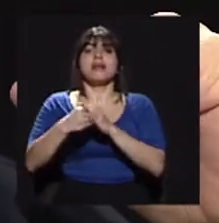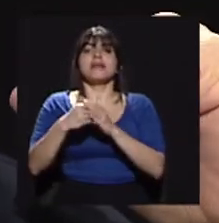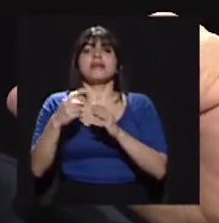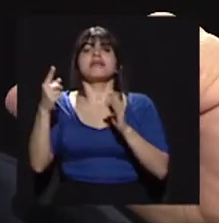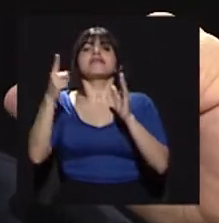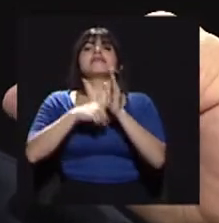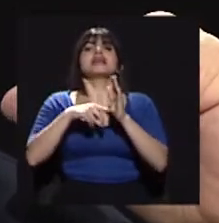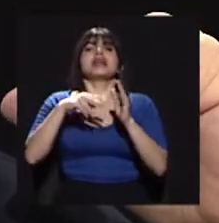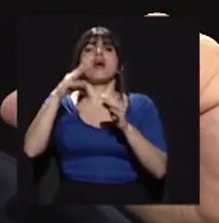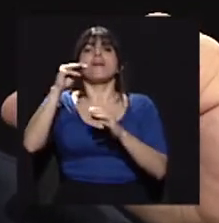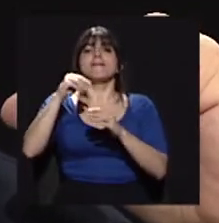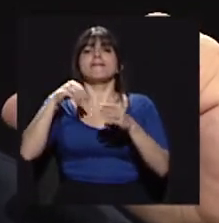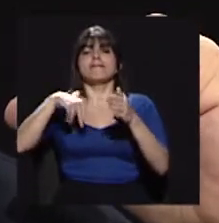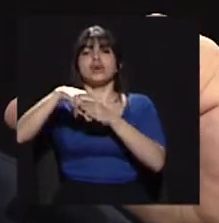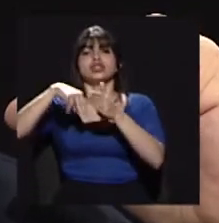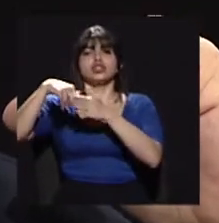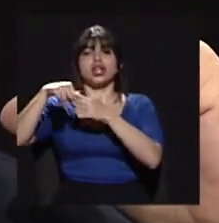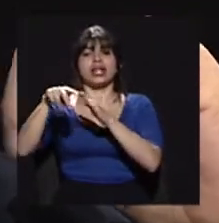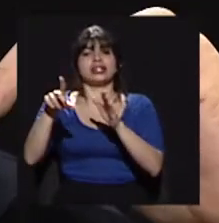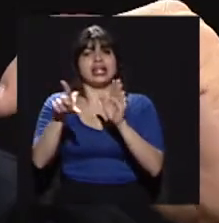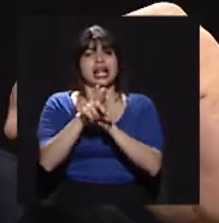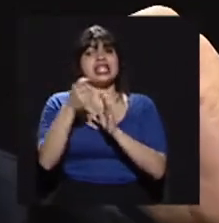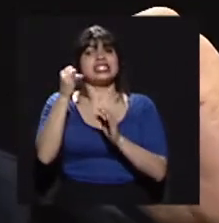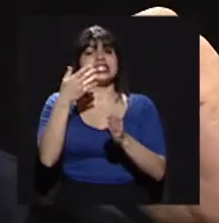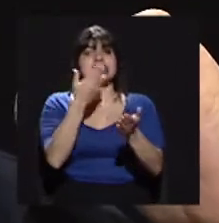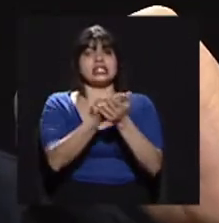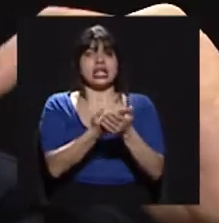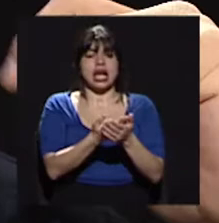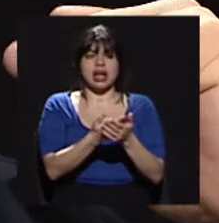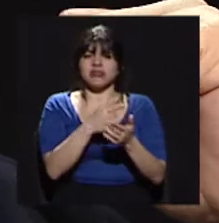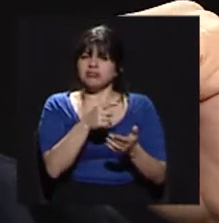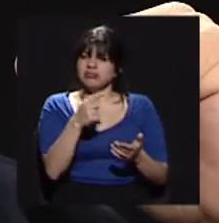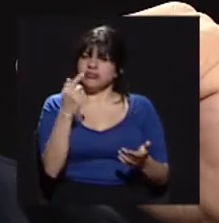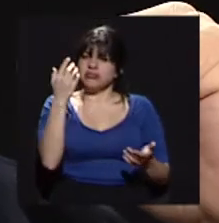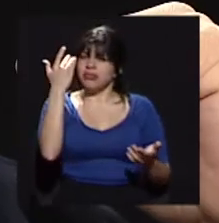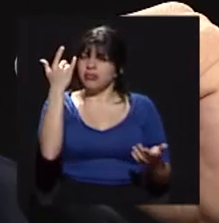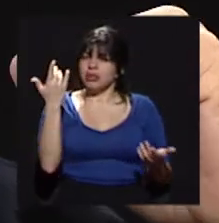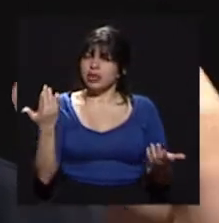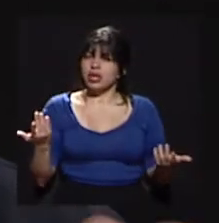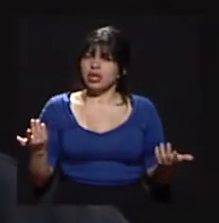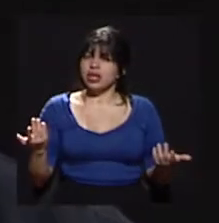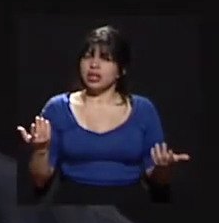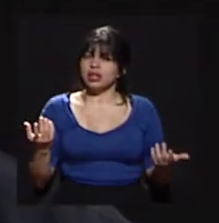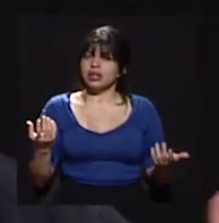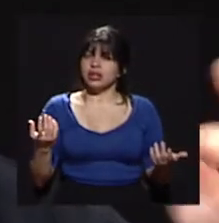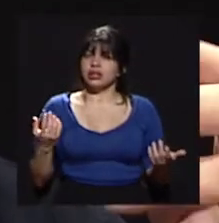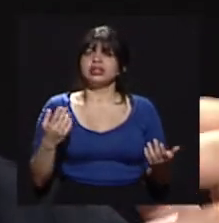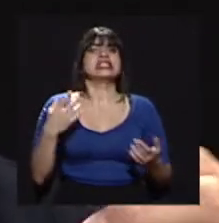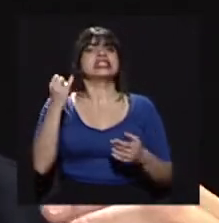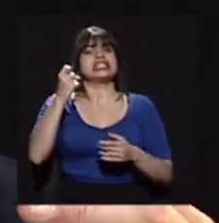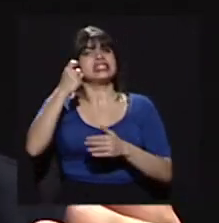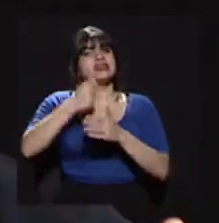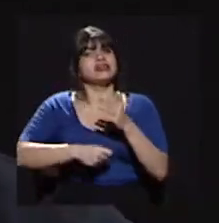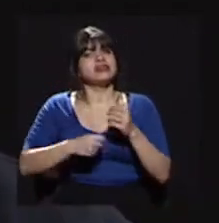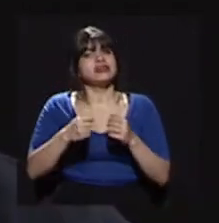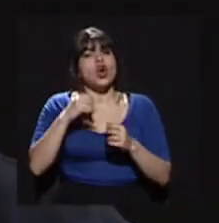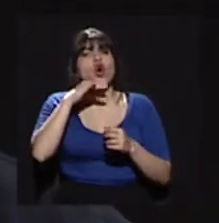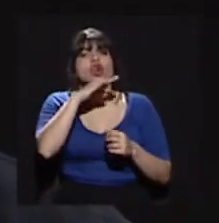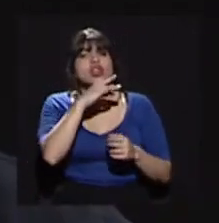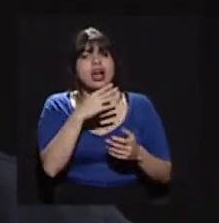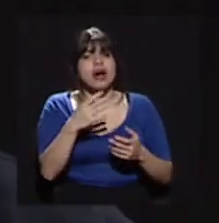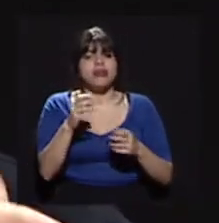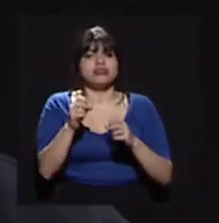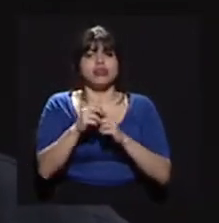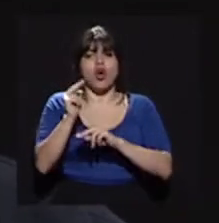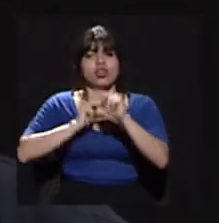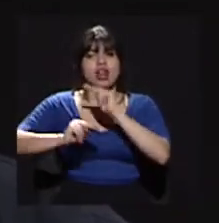llega a discutirse bueno porque estamos apretando tan duro controlando que es una forma